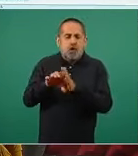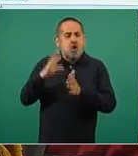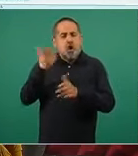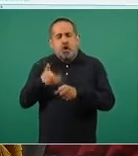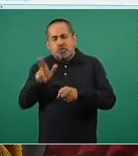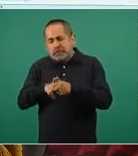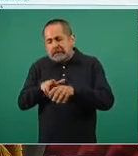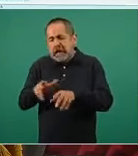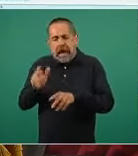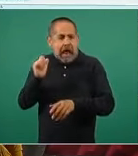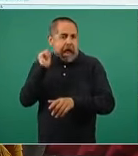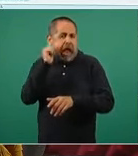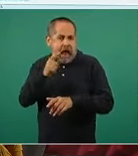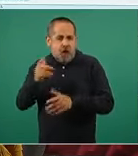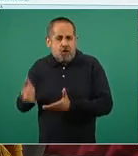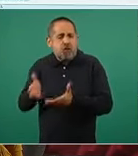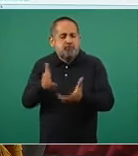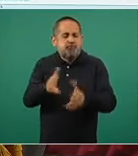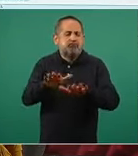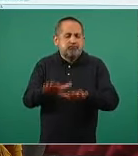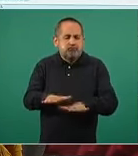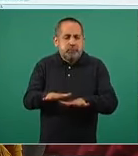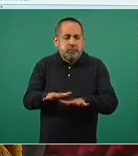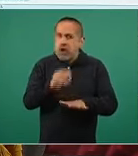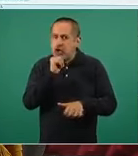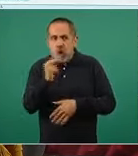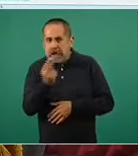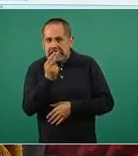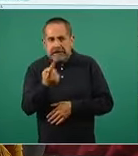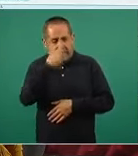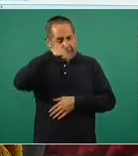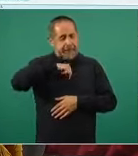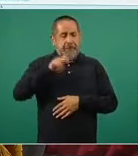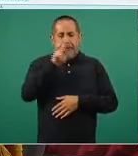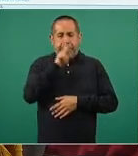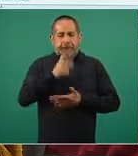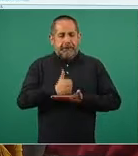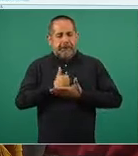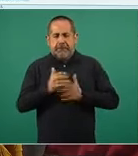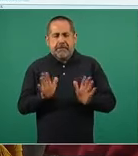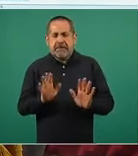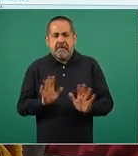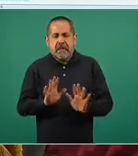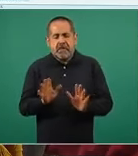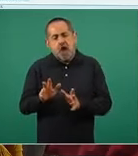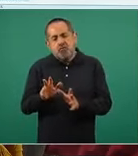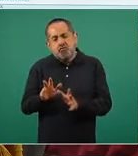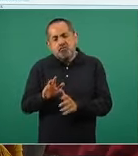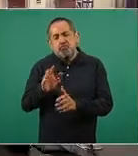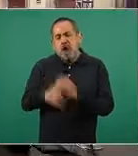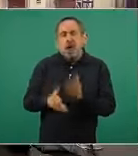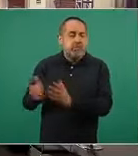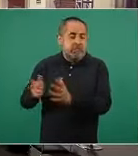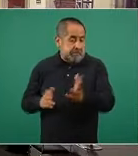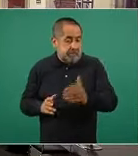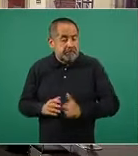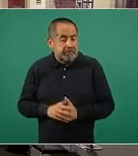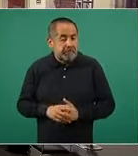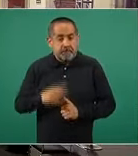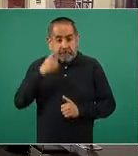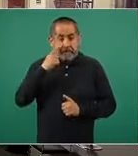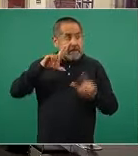pero que no han necesitado ventilación mecánica. Y la cifra que más nos importa resaltar, obviamente, es que a